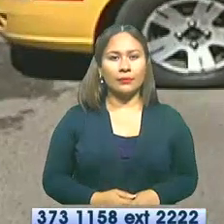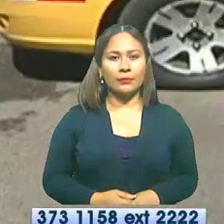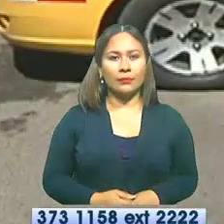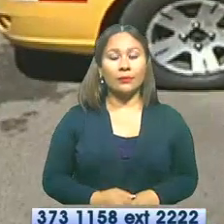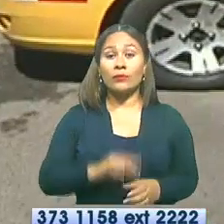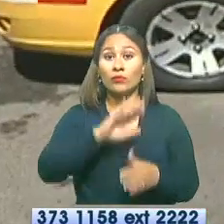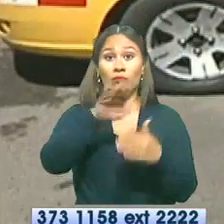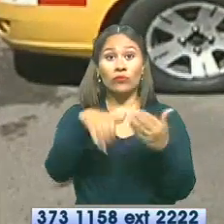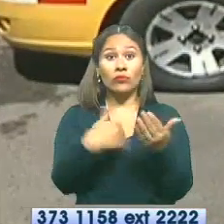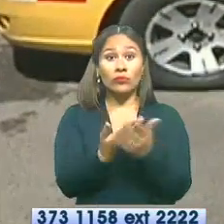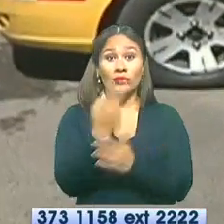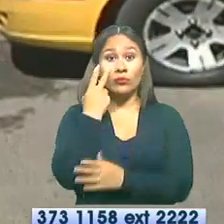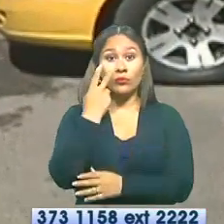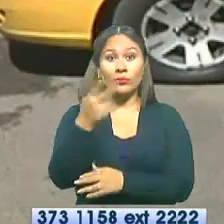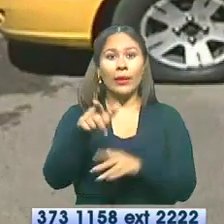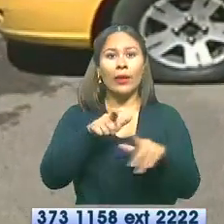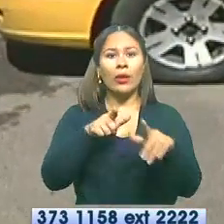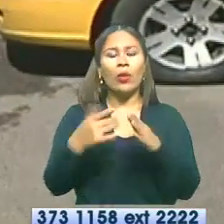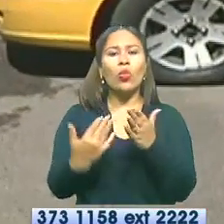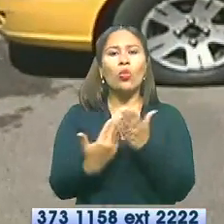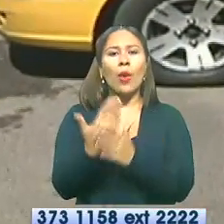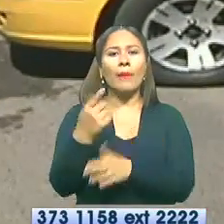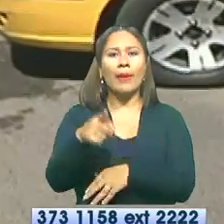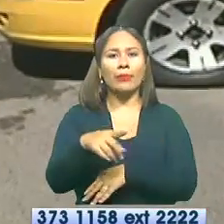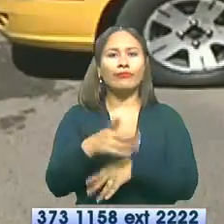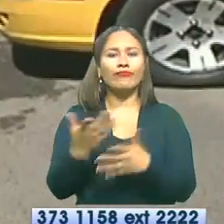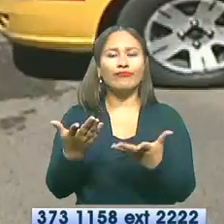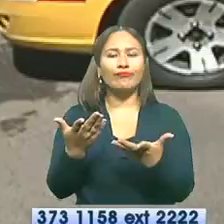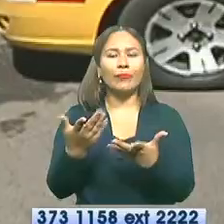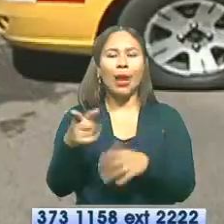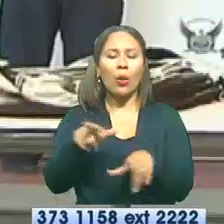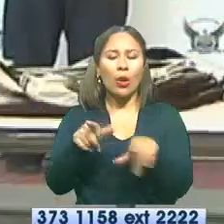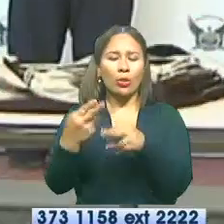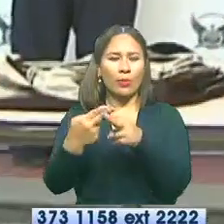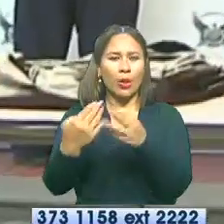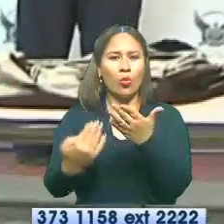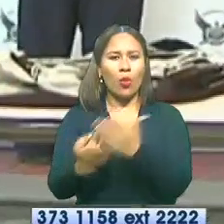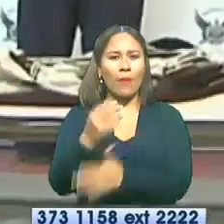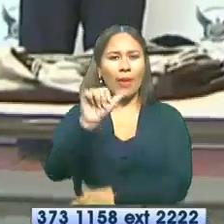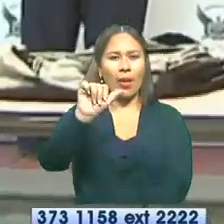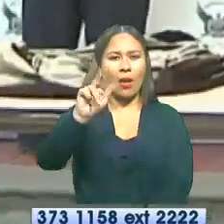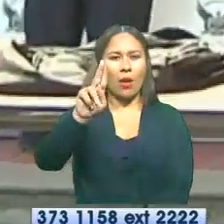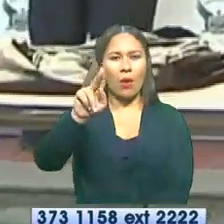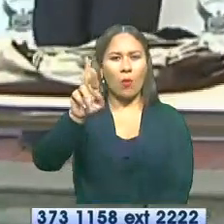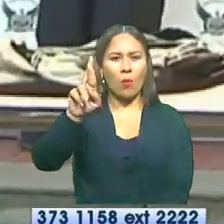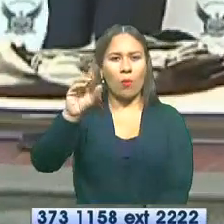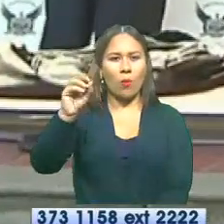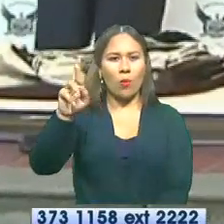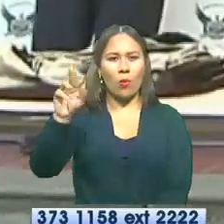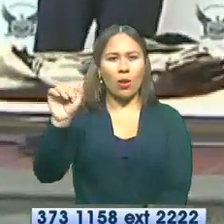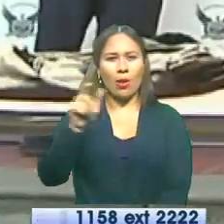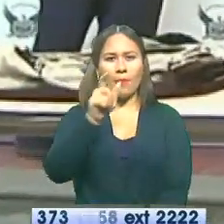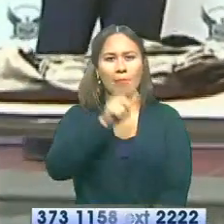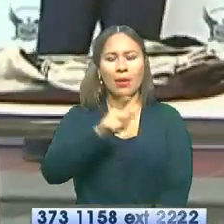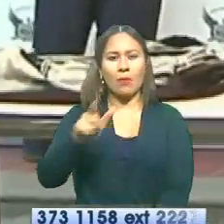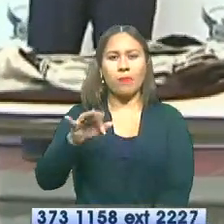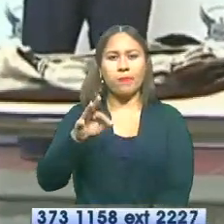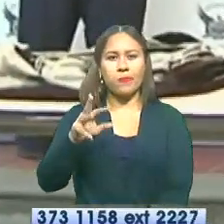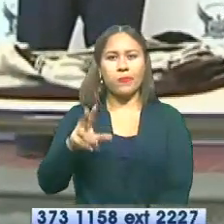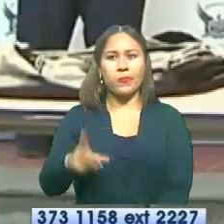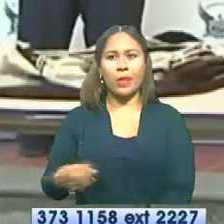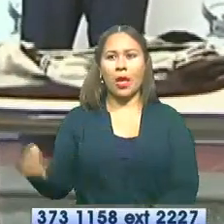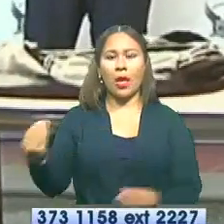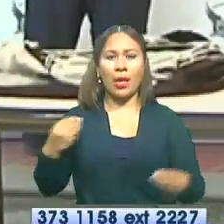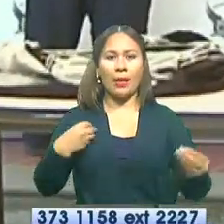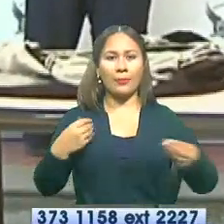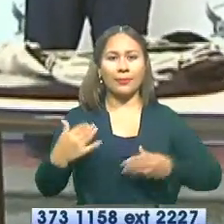Todo sucedió en el sector de la Nueva Aurora al sur de Quito. Los sospechosos como que estaban rondando por donde podían conseguir dinero rápido, para